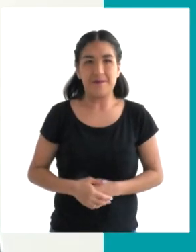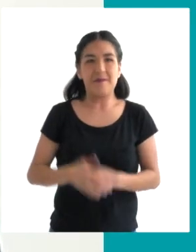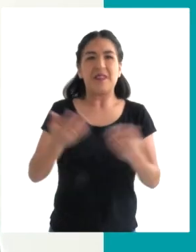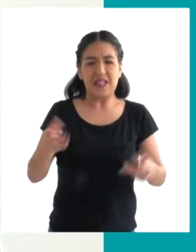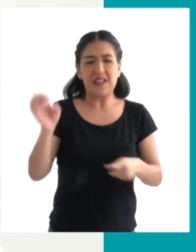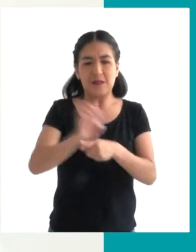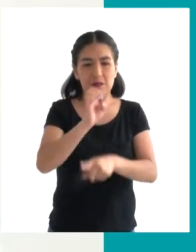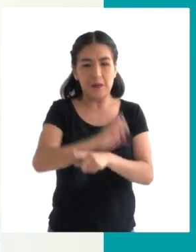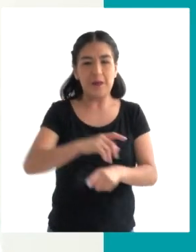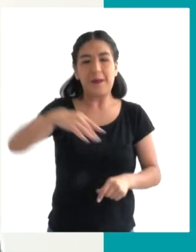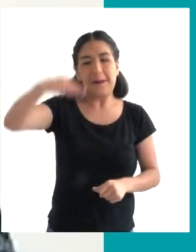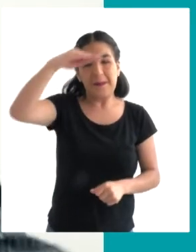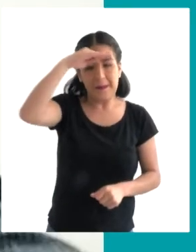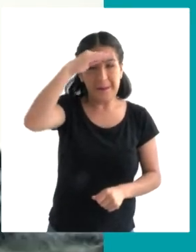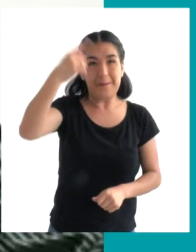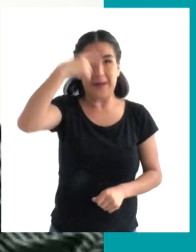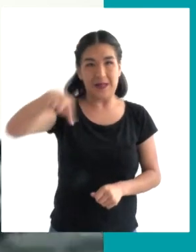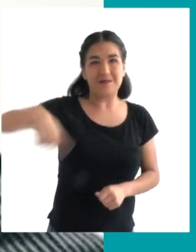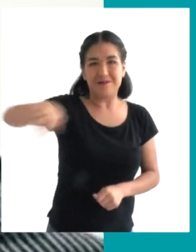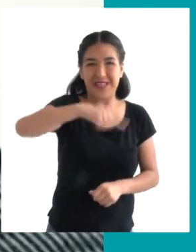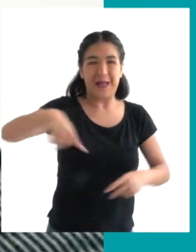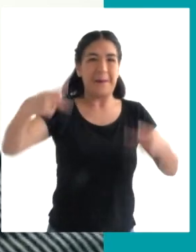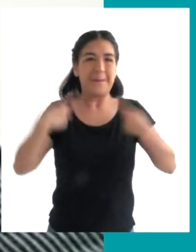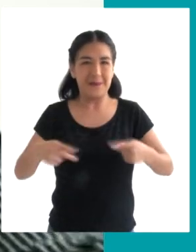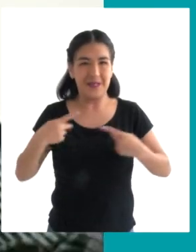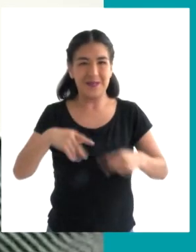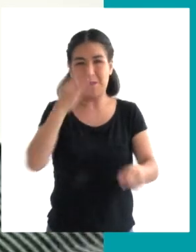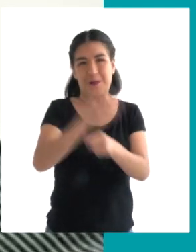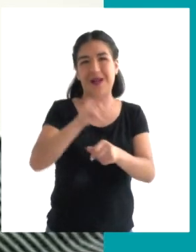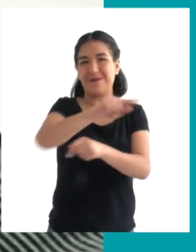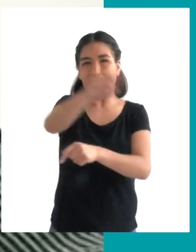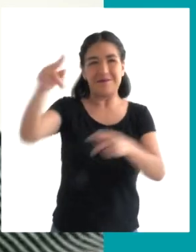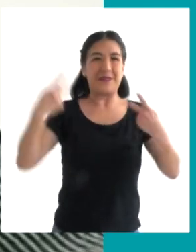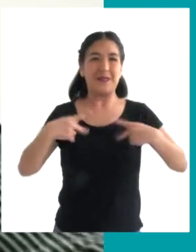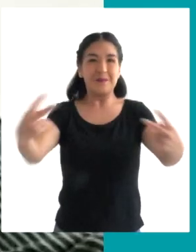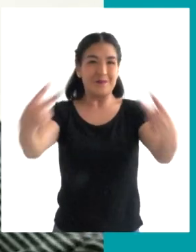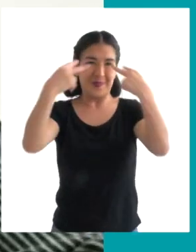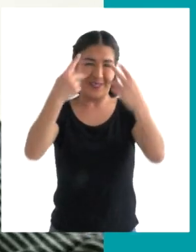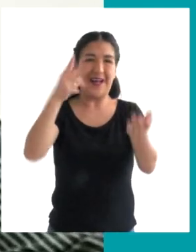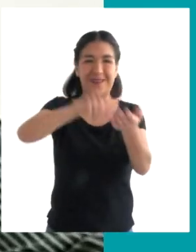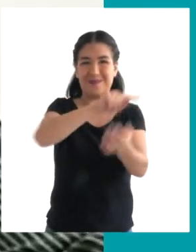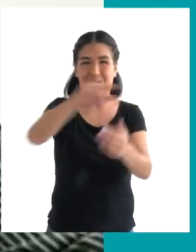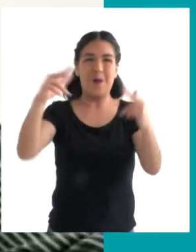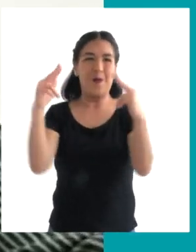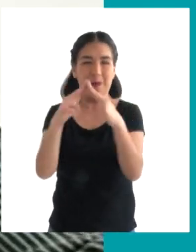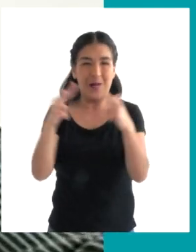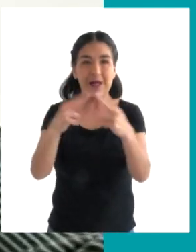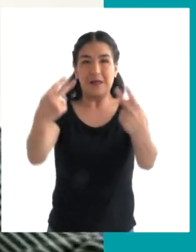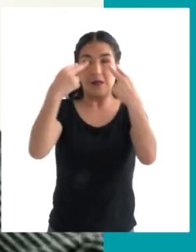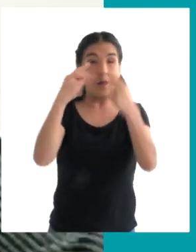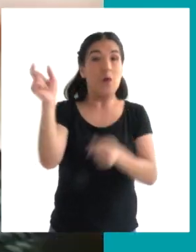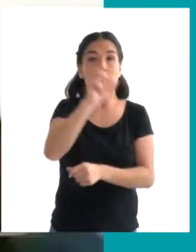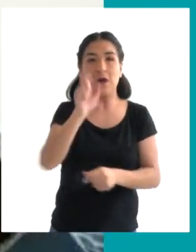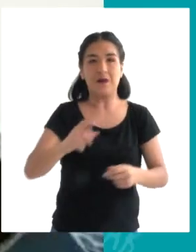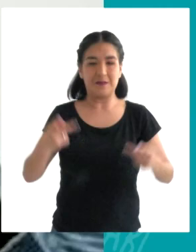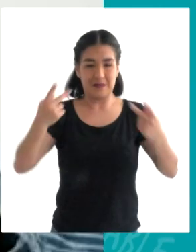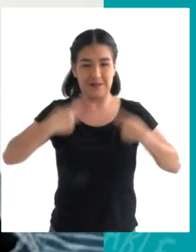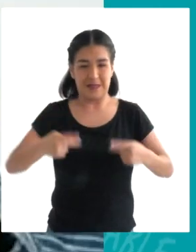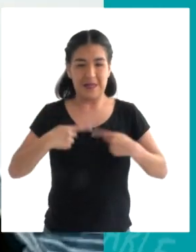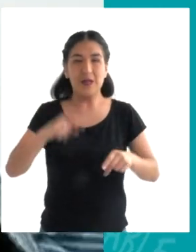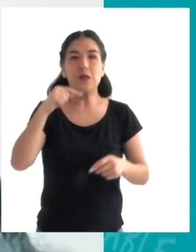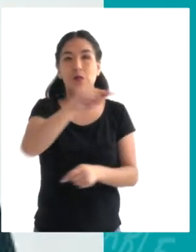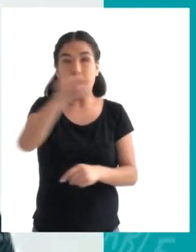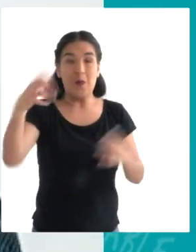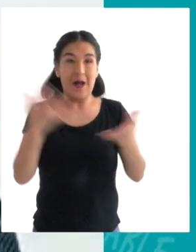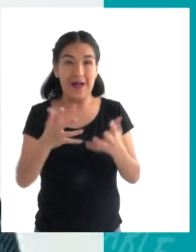estaba pensando para el público, o sea, para tú que nos estás viendo en tu casa, es que cuando nosotros estamos haciendo una acción, o sea, cuando tú estás haciendo